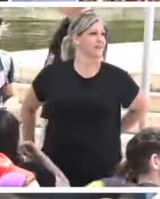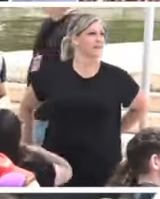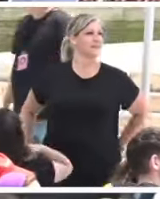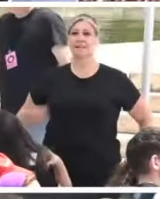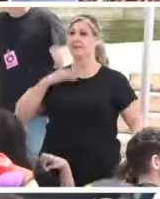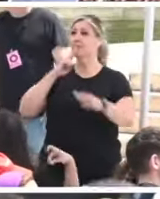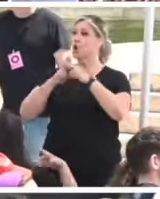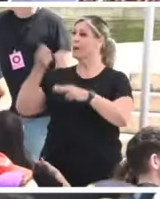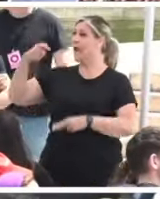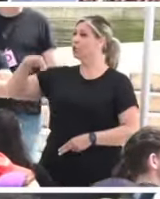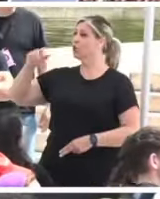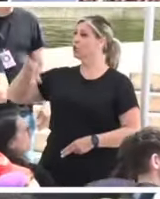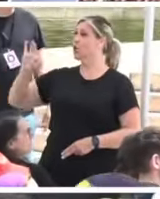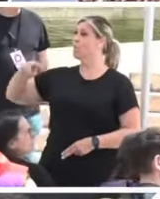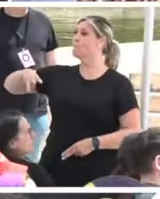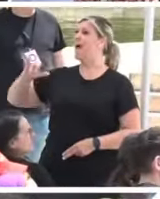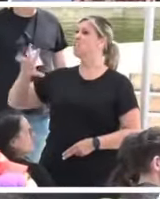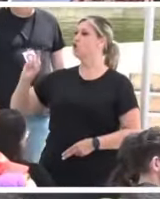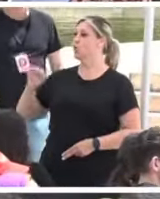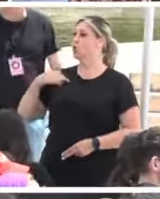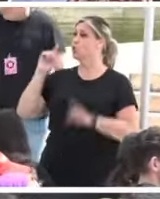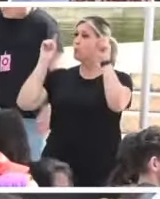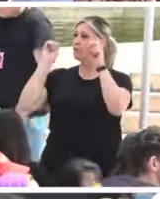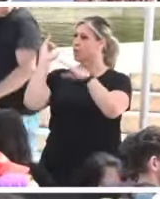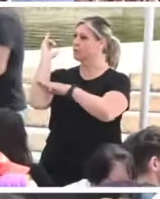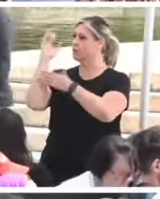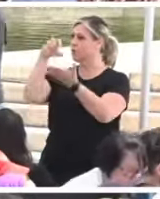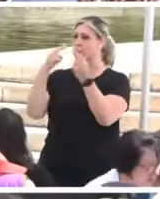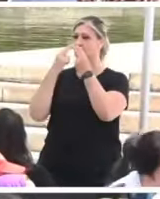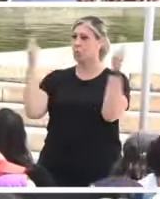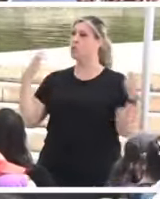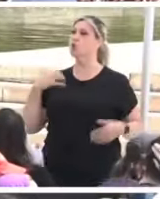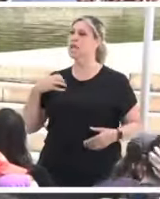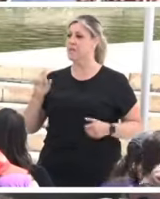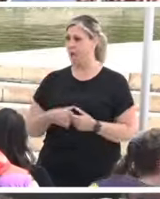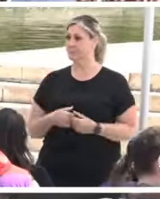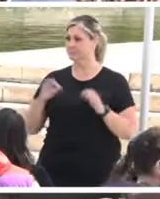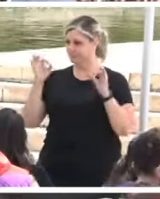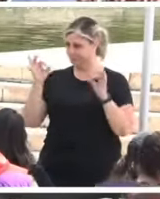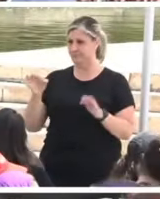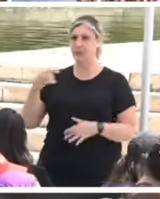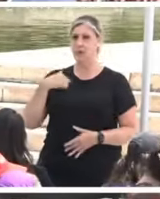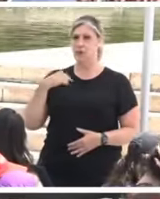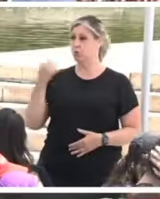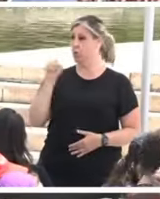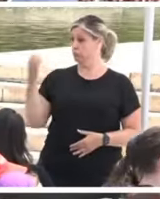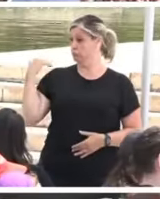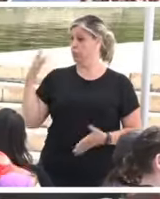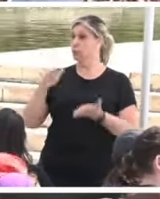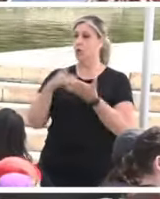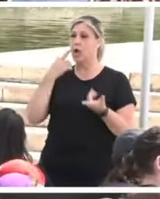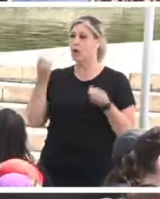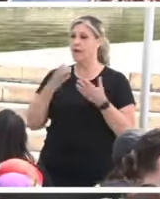Mi nombre es Antonio Maillo, soy profesor de instituto en un centro público sevillano y justo hace una semana fui nombrado coordinador